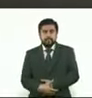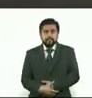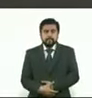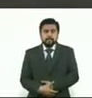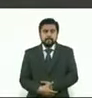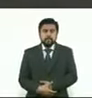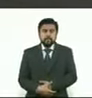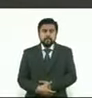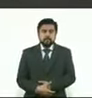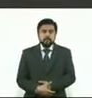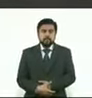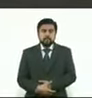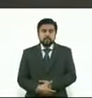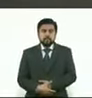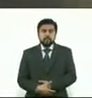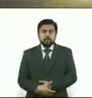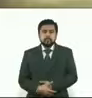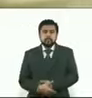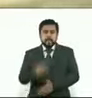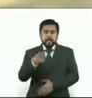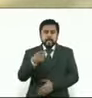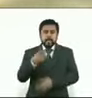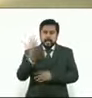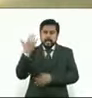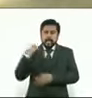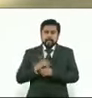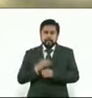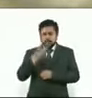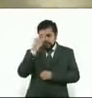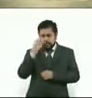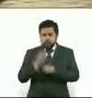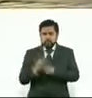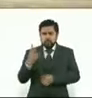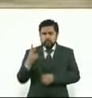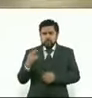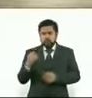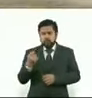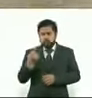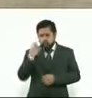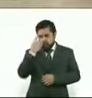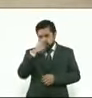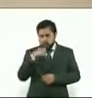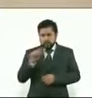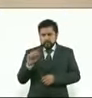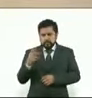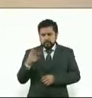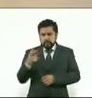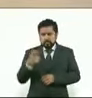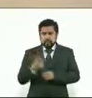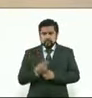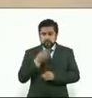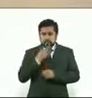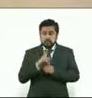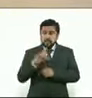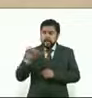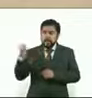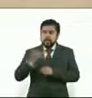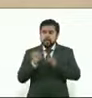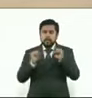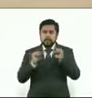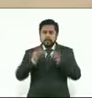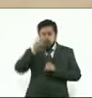Ella tiene como mejor marca 2 horas 40 minutos y 39 segundos y lo hizo en la Maratón de Monterrey el 8